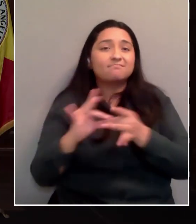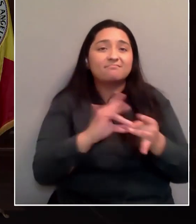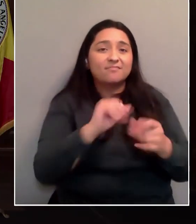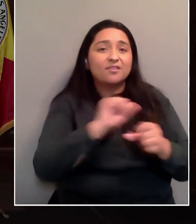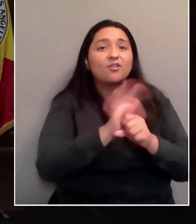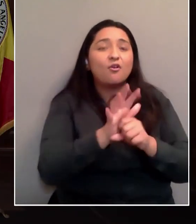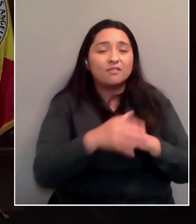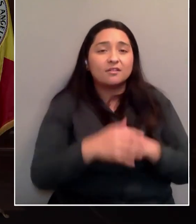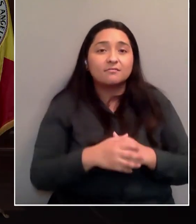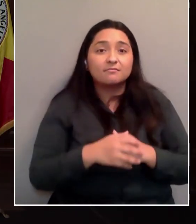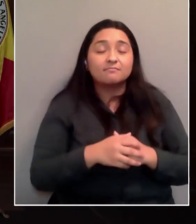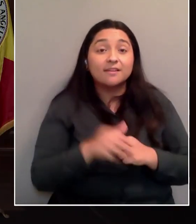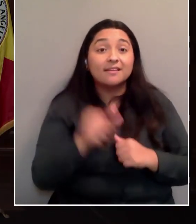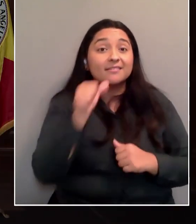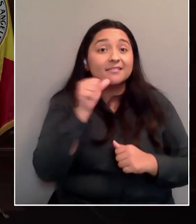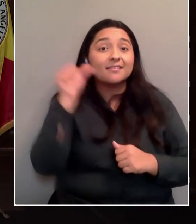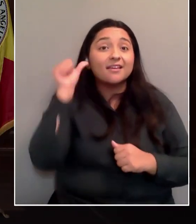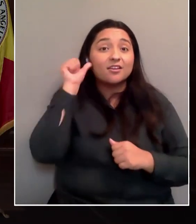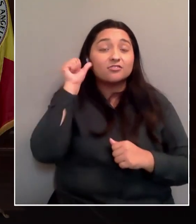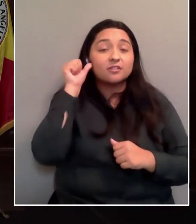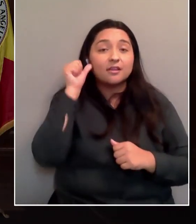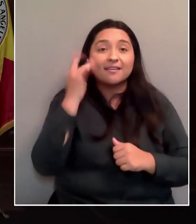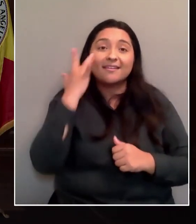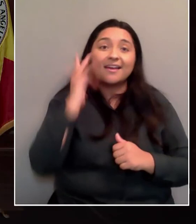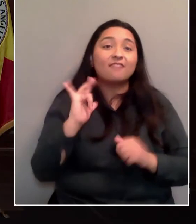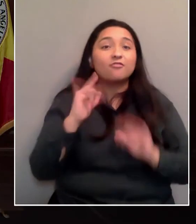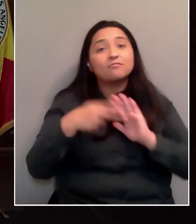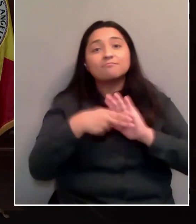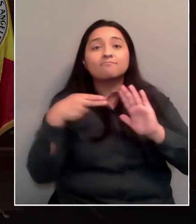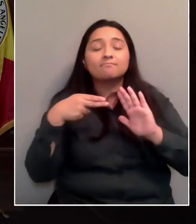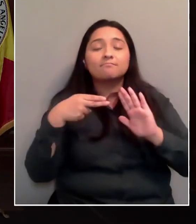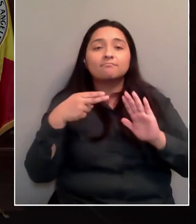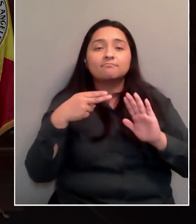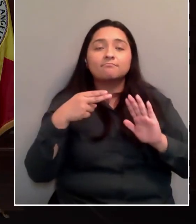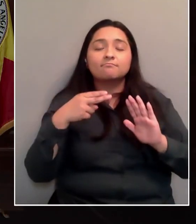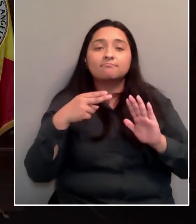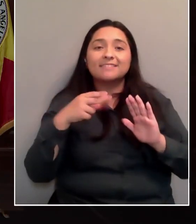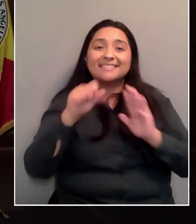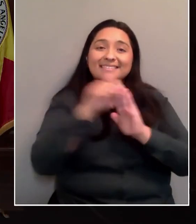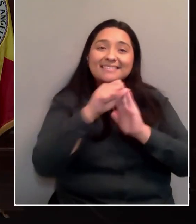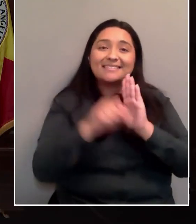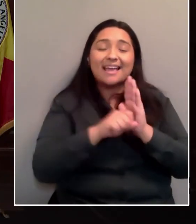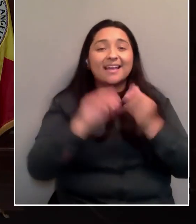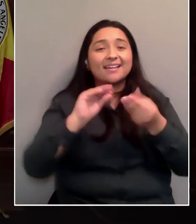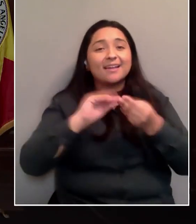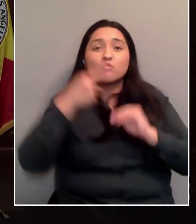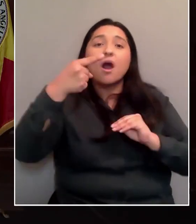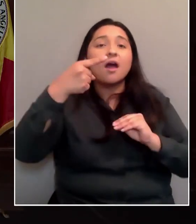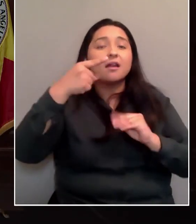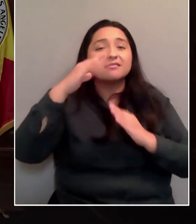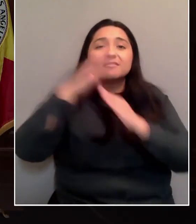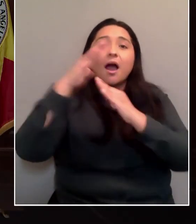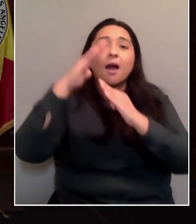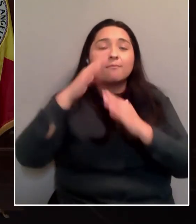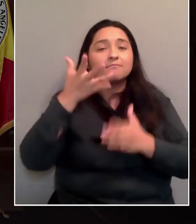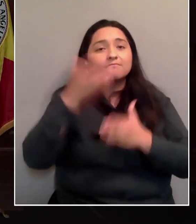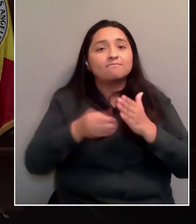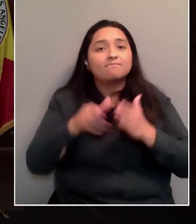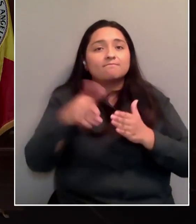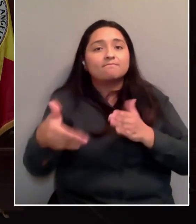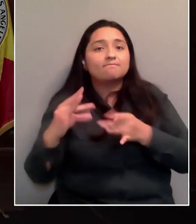California se convirtió en el estado con el mayor número de fallecidos por COVID-19 del país.